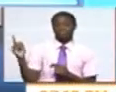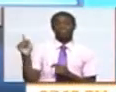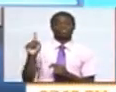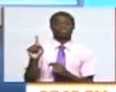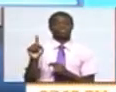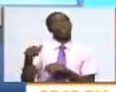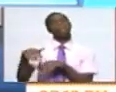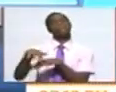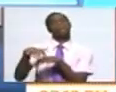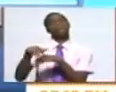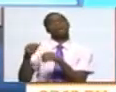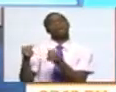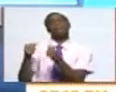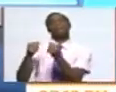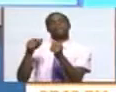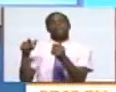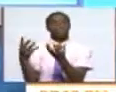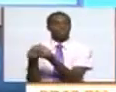marchando con encapuchados?